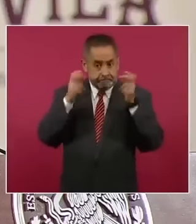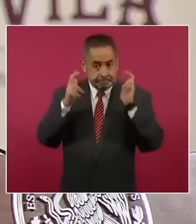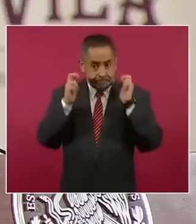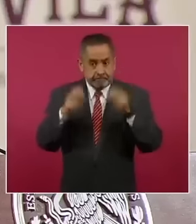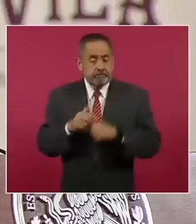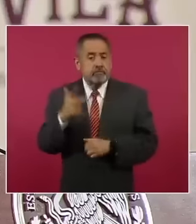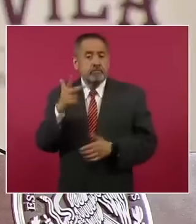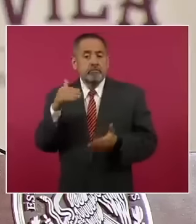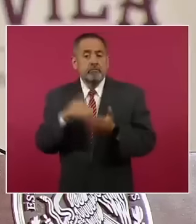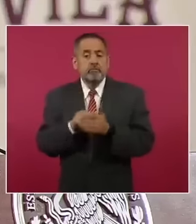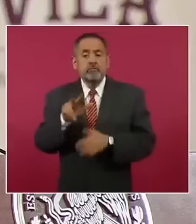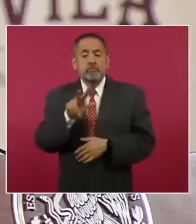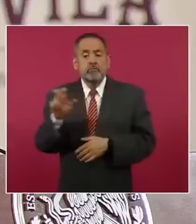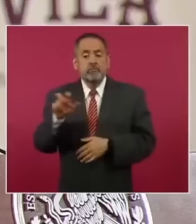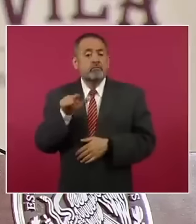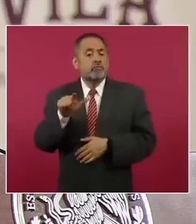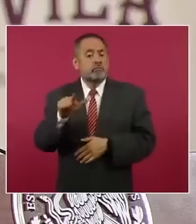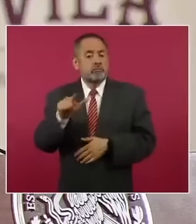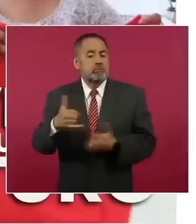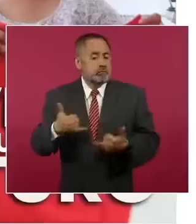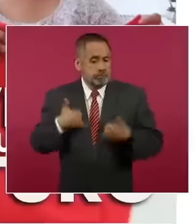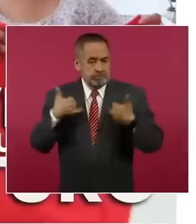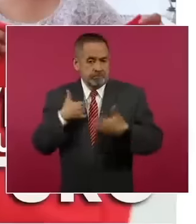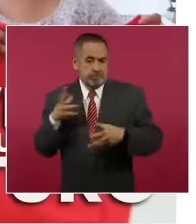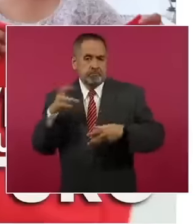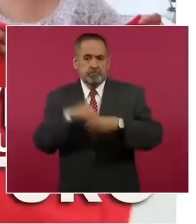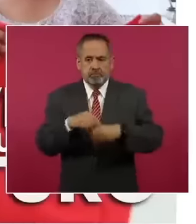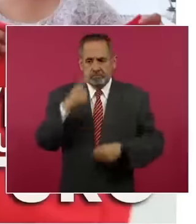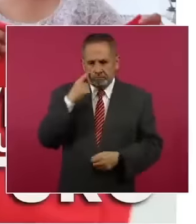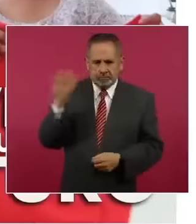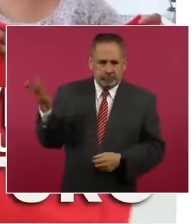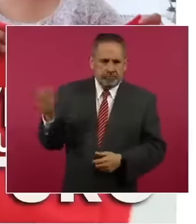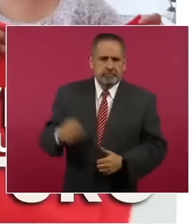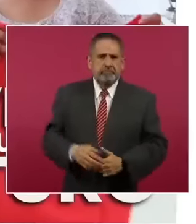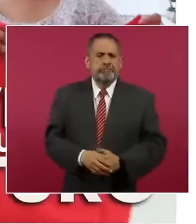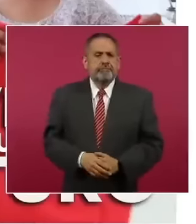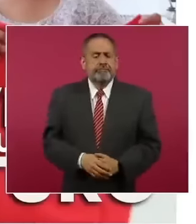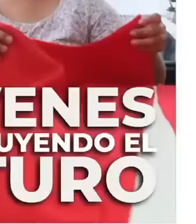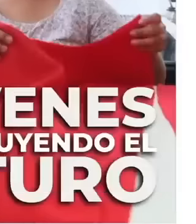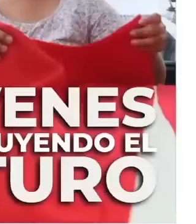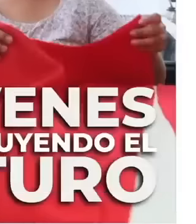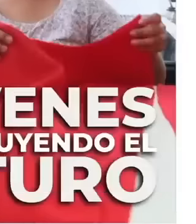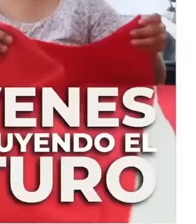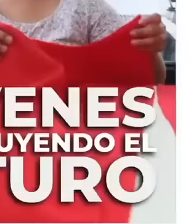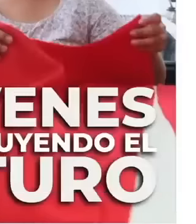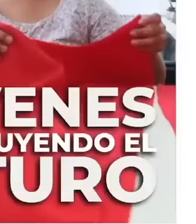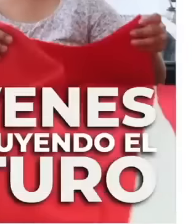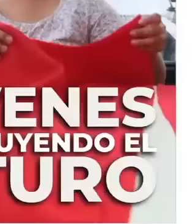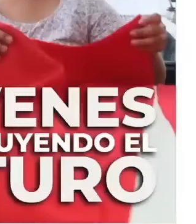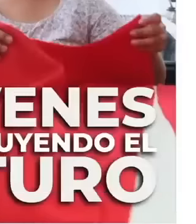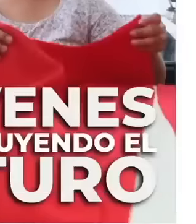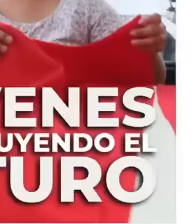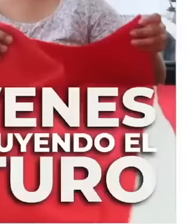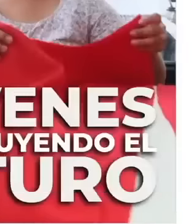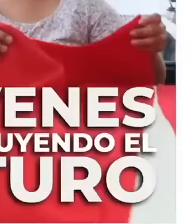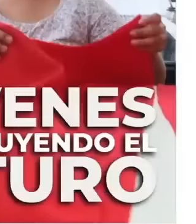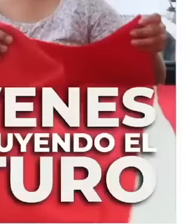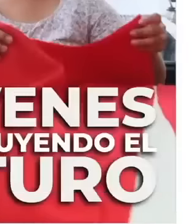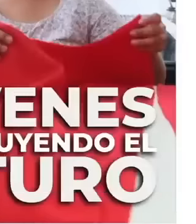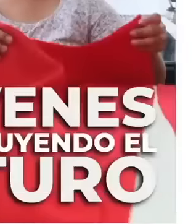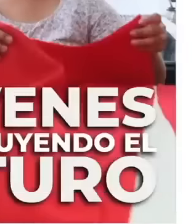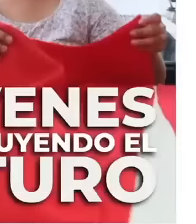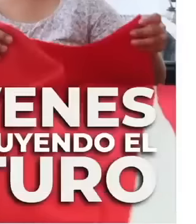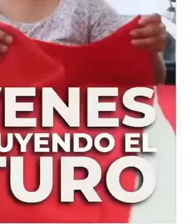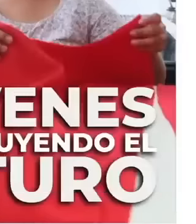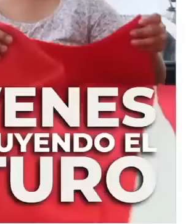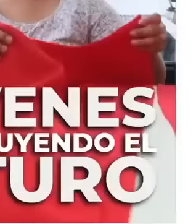8 mil 817 jóvenes están en el programa, en Tabasco 18 mil 174, en Campeche